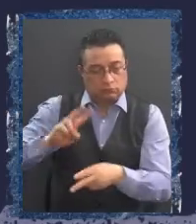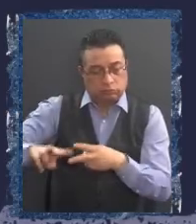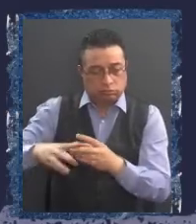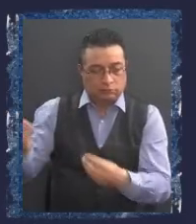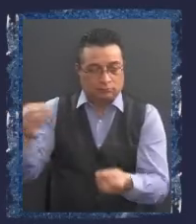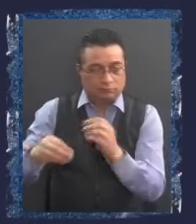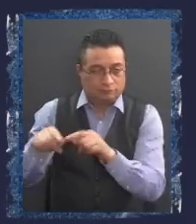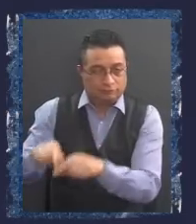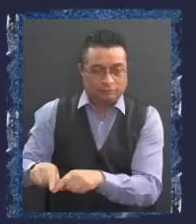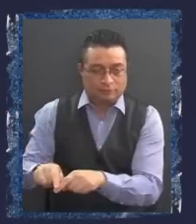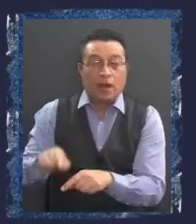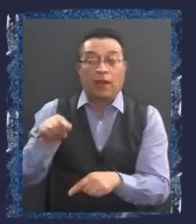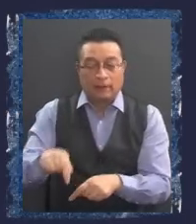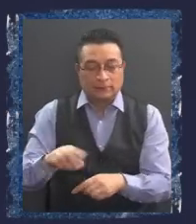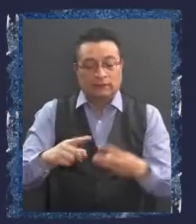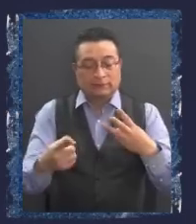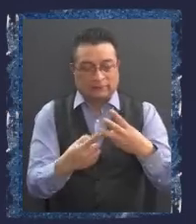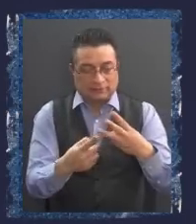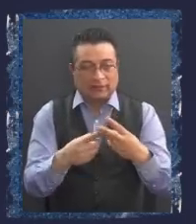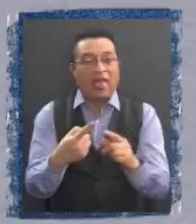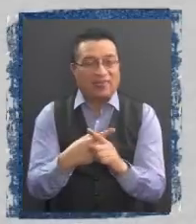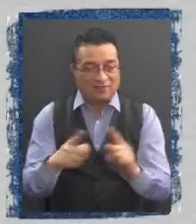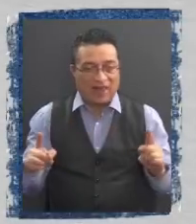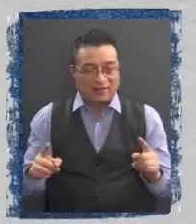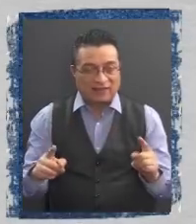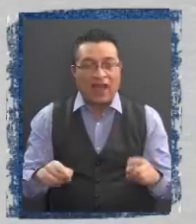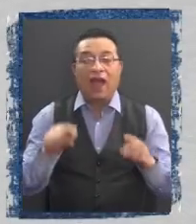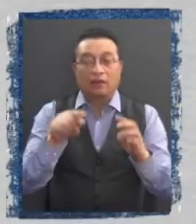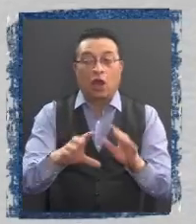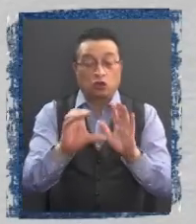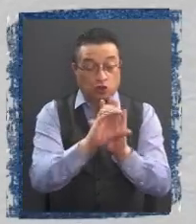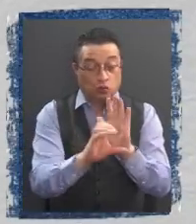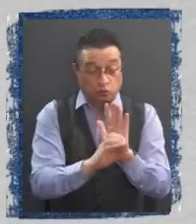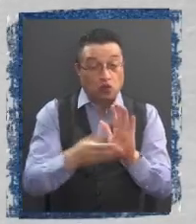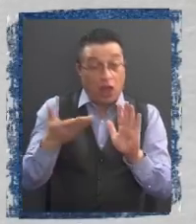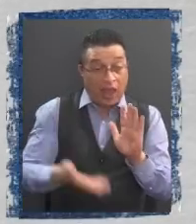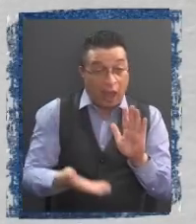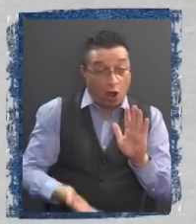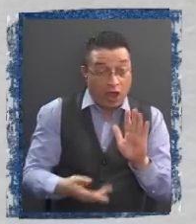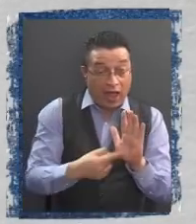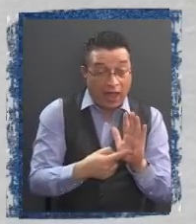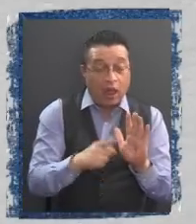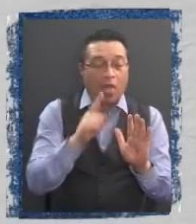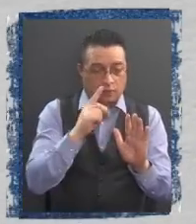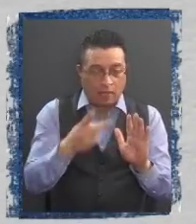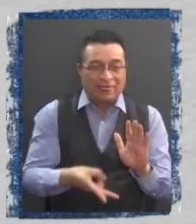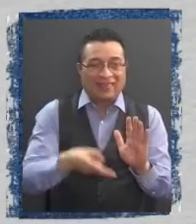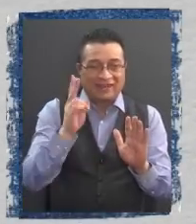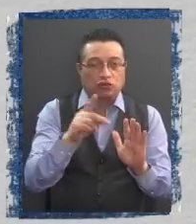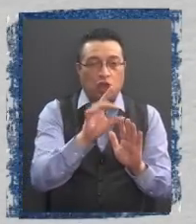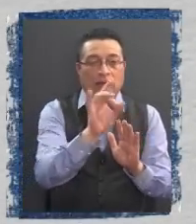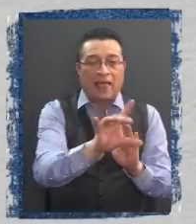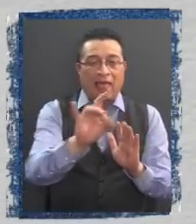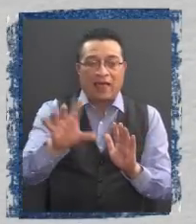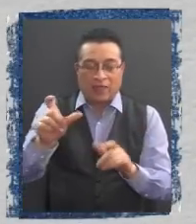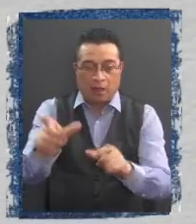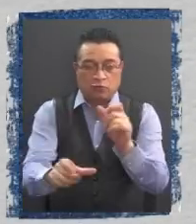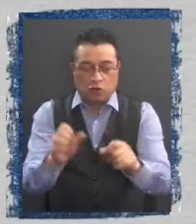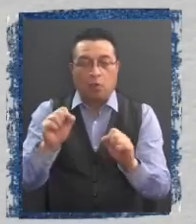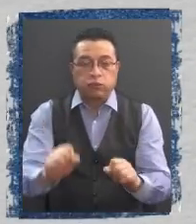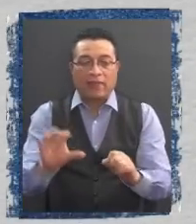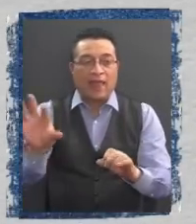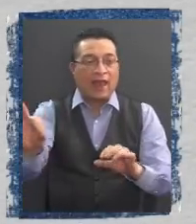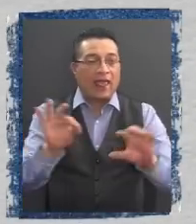es entonces la tercera diferencia, ya que la Constitución actual fija como un derecho que cada persona pueda elegir un